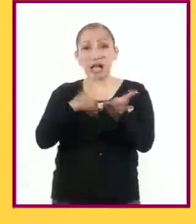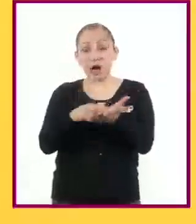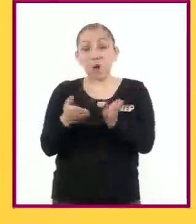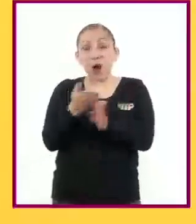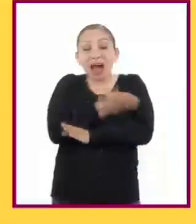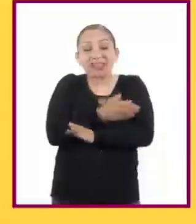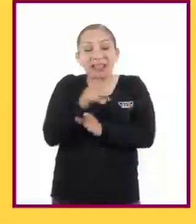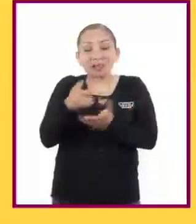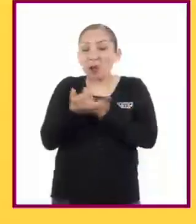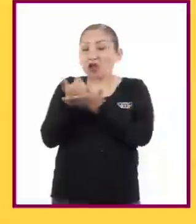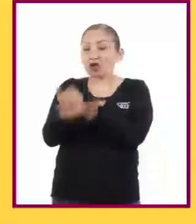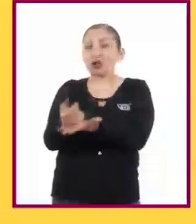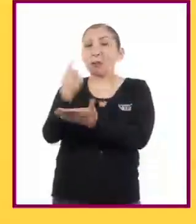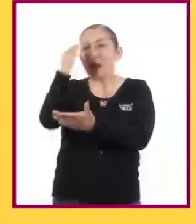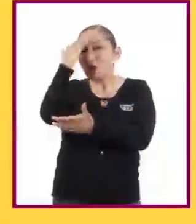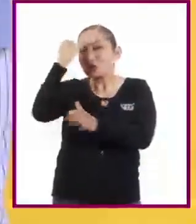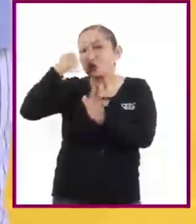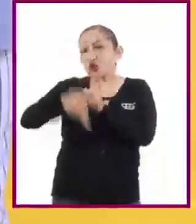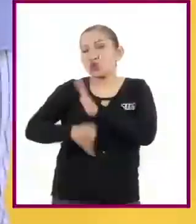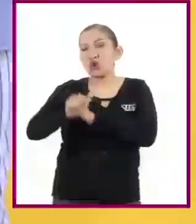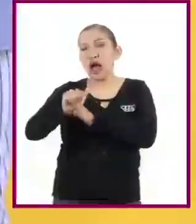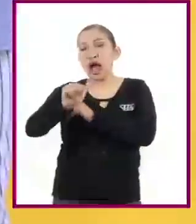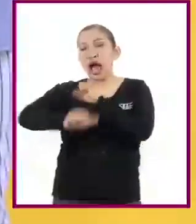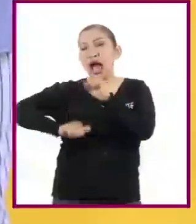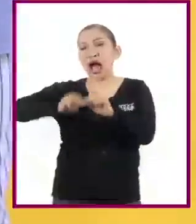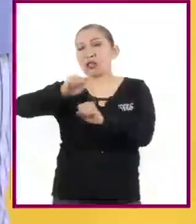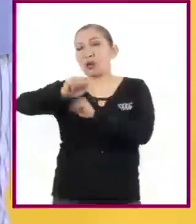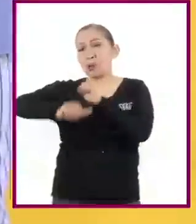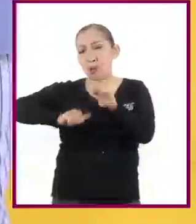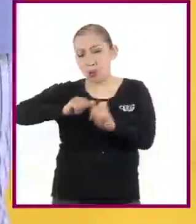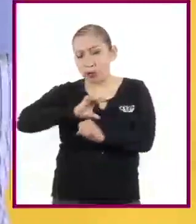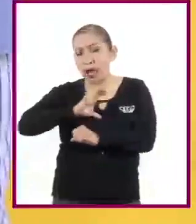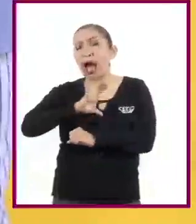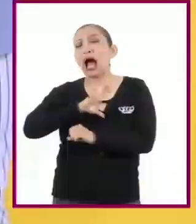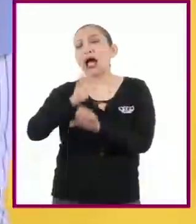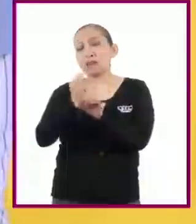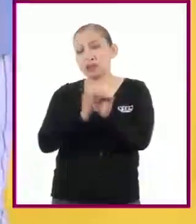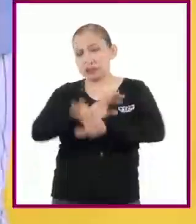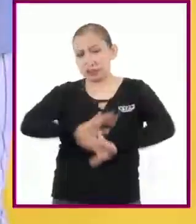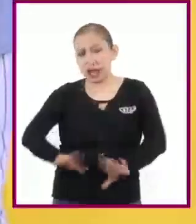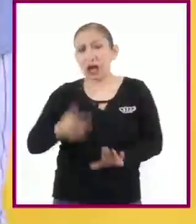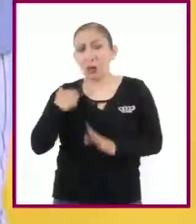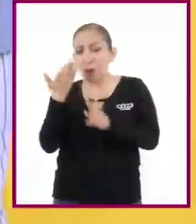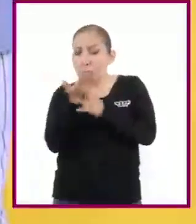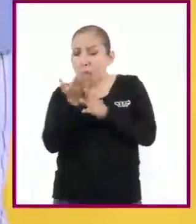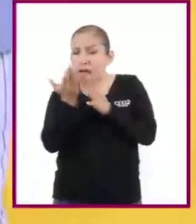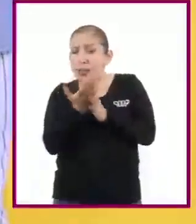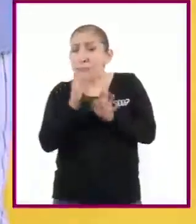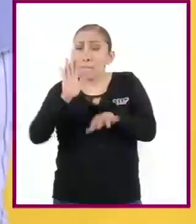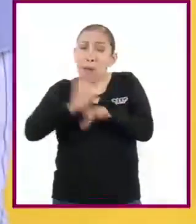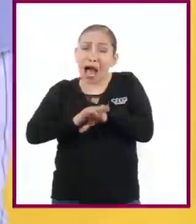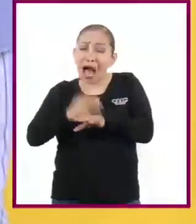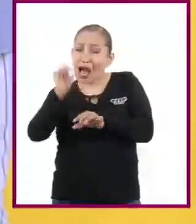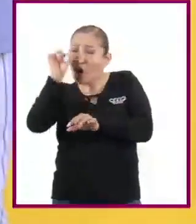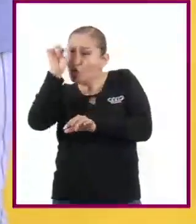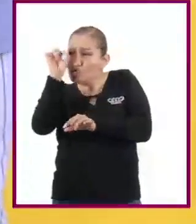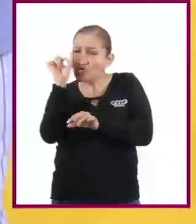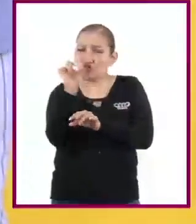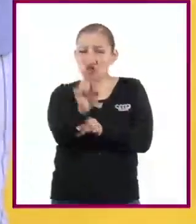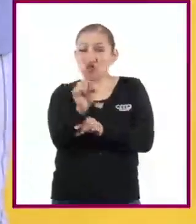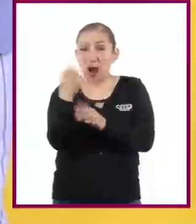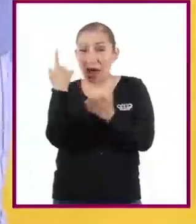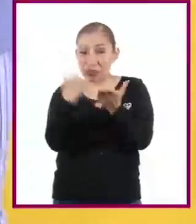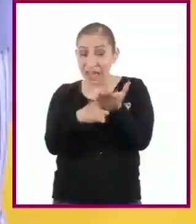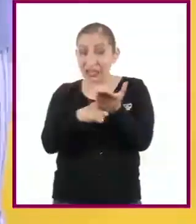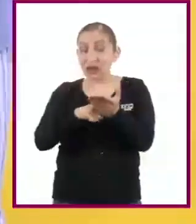antecedente al conocimiento del átomo. Ya existen investigaciones acerca de partículas mucho más pequeñas en